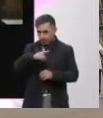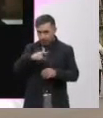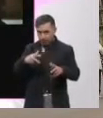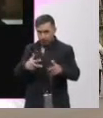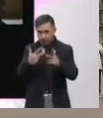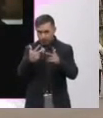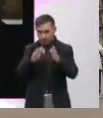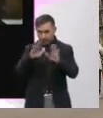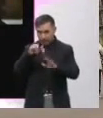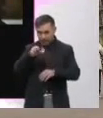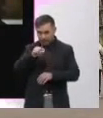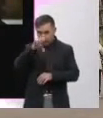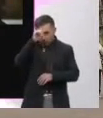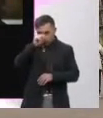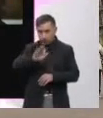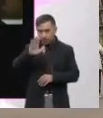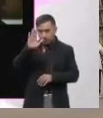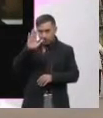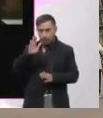¿En contra?